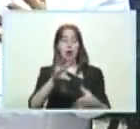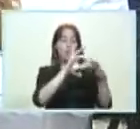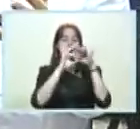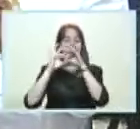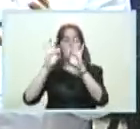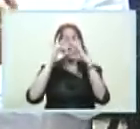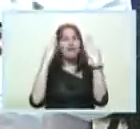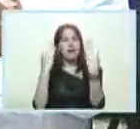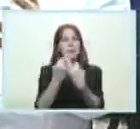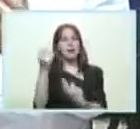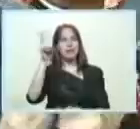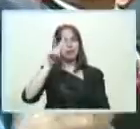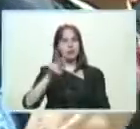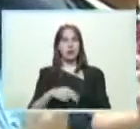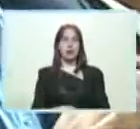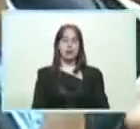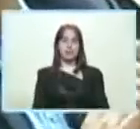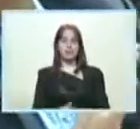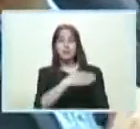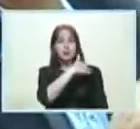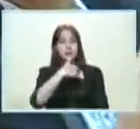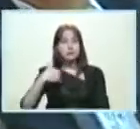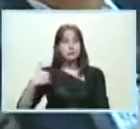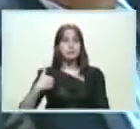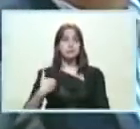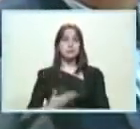la familia venezolana.